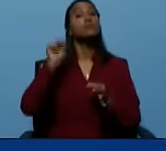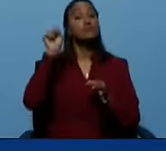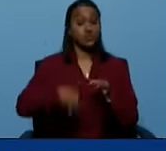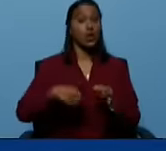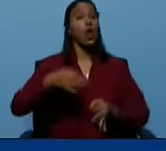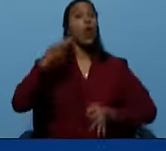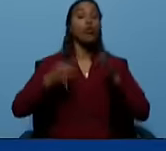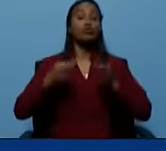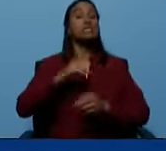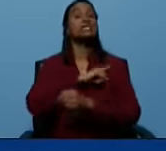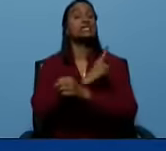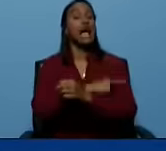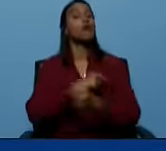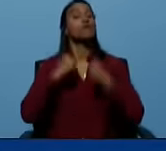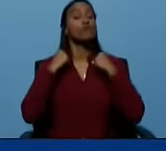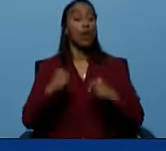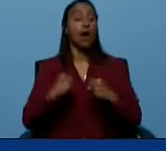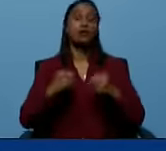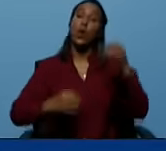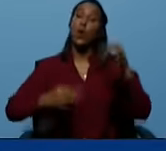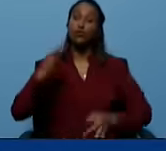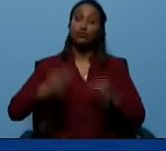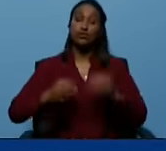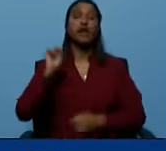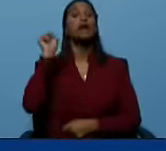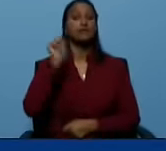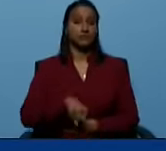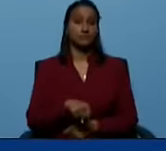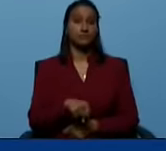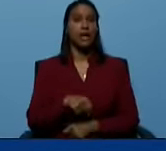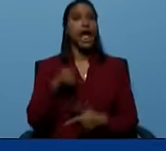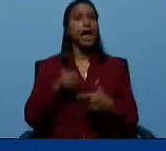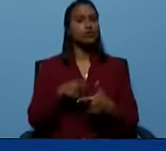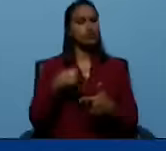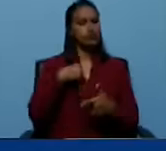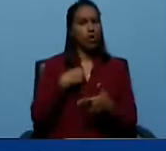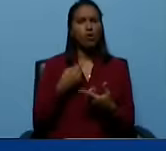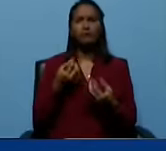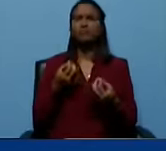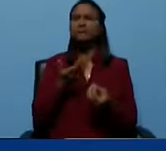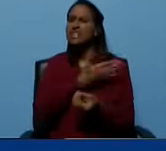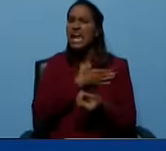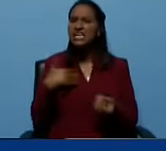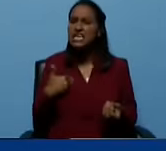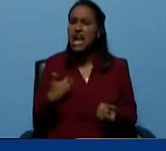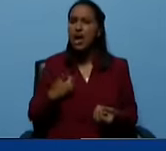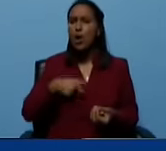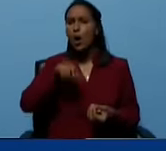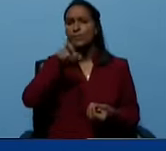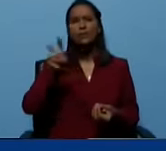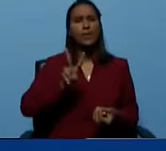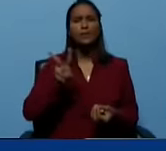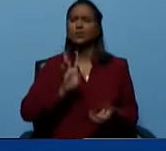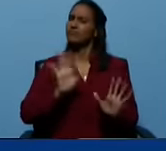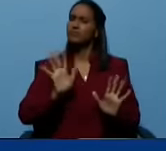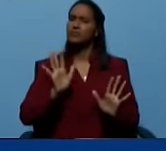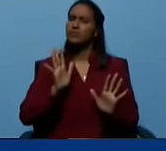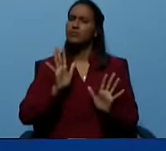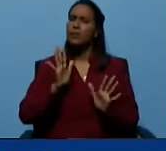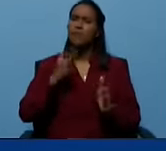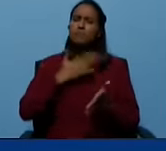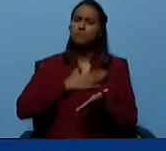Venezuela. Tú me dices, ¿qué le pido yo a la población? Paz,